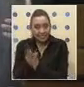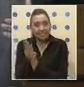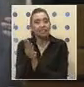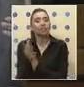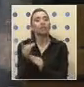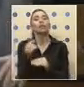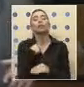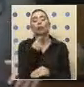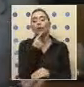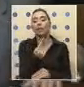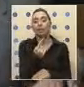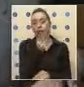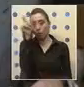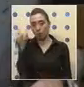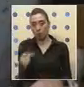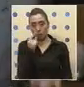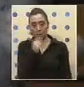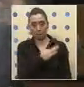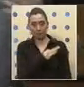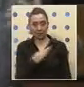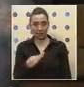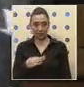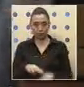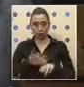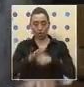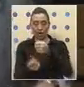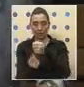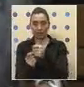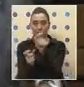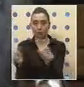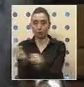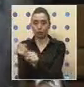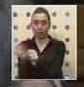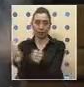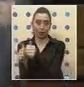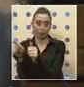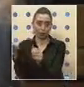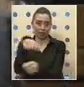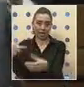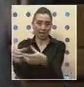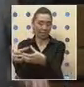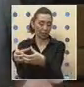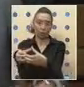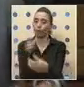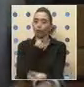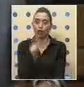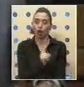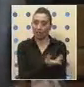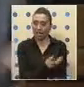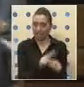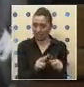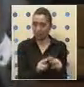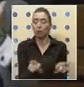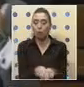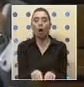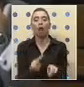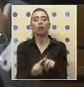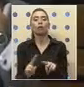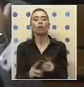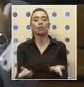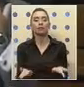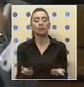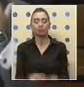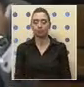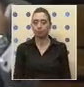base que nuestro ministro de Hacienda y todo su equipo no quiere aquello, pero sin embargo lo hace. Quiero decir también